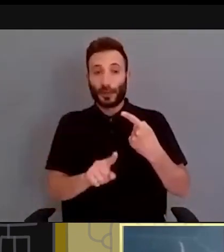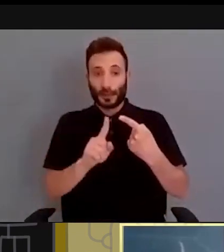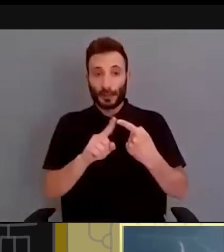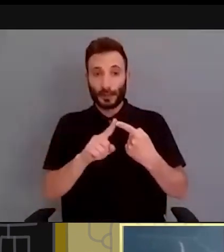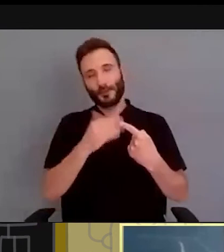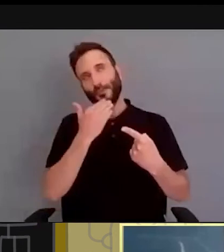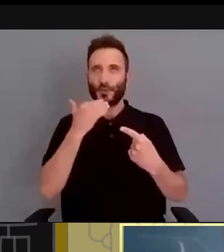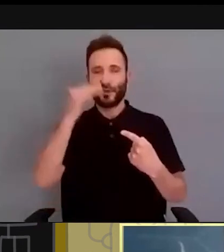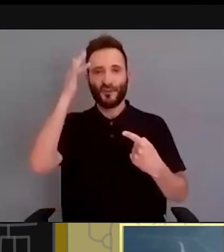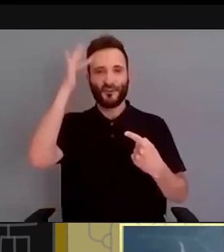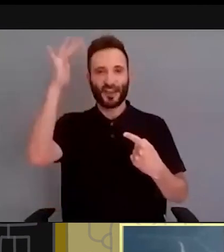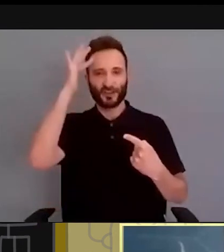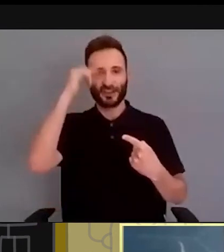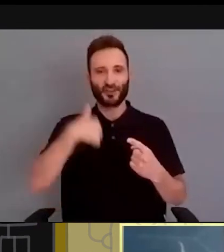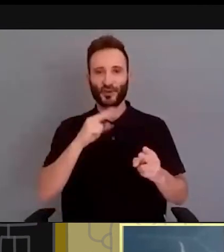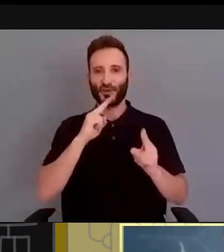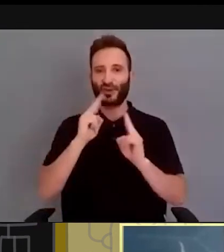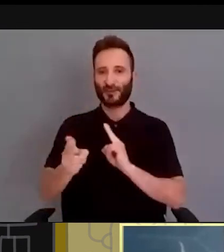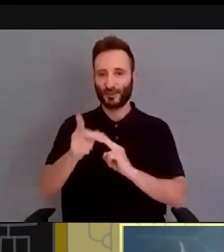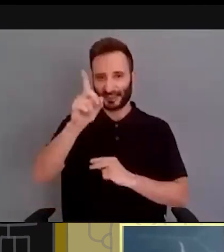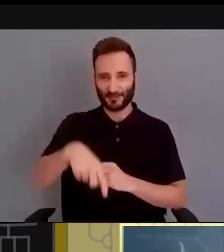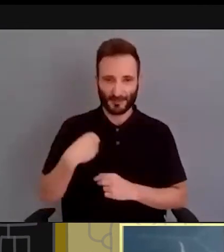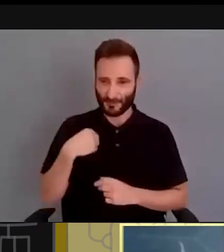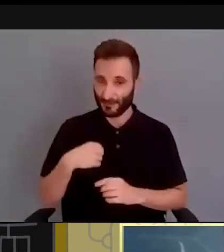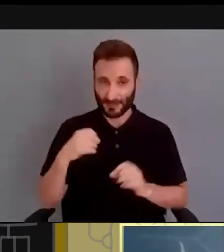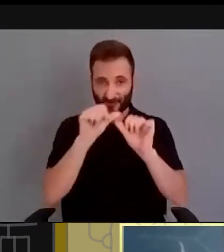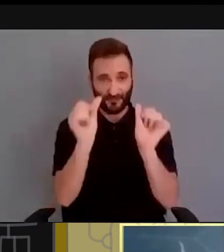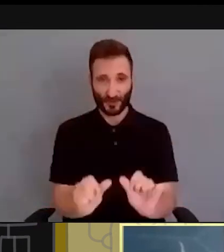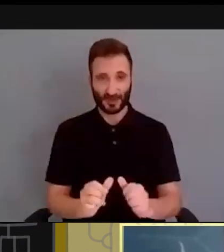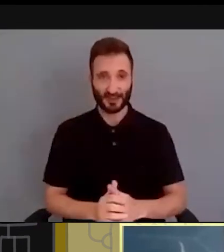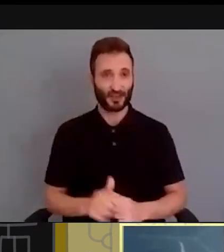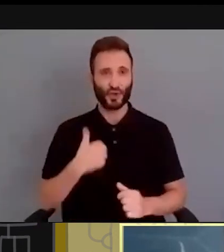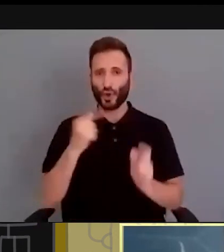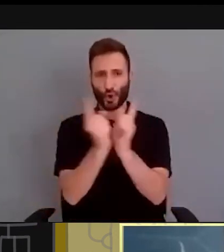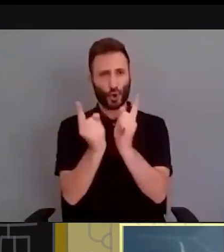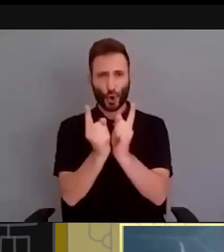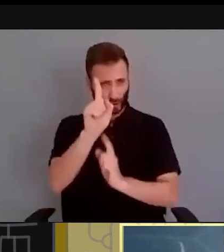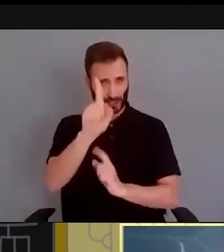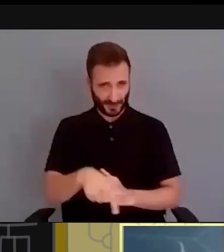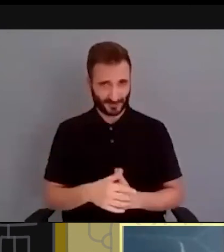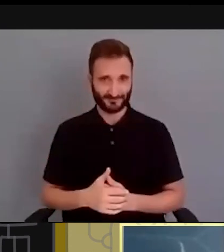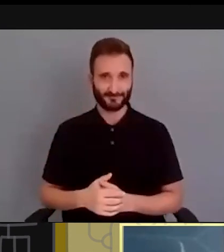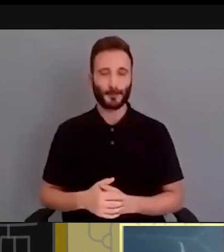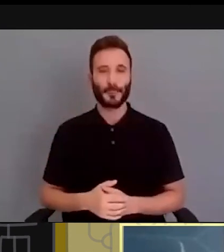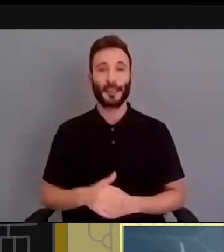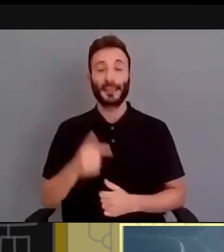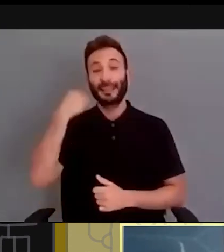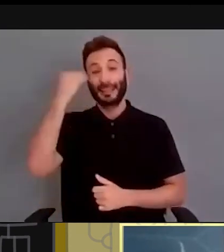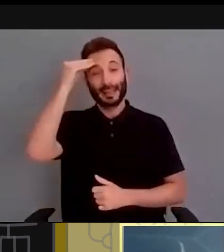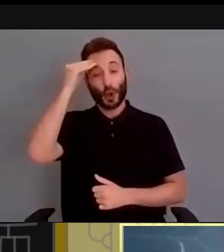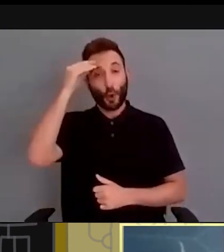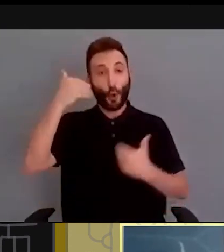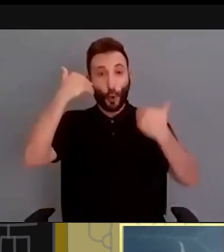filosófica y pues tendré que contestar así. Pero voy a ser muy breve, creo que el ser humano es